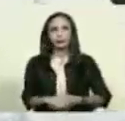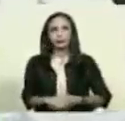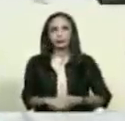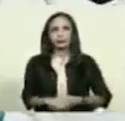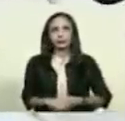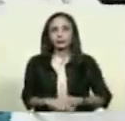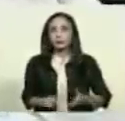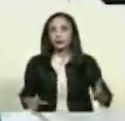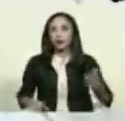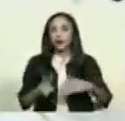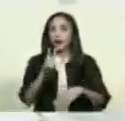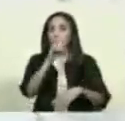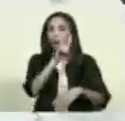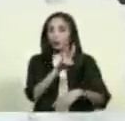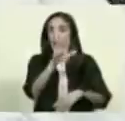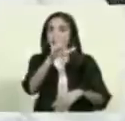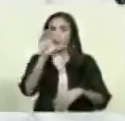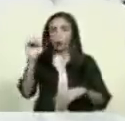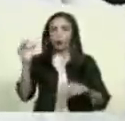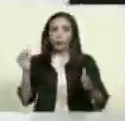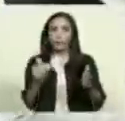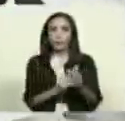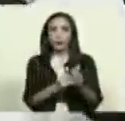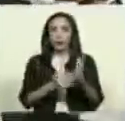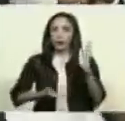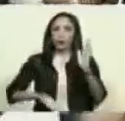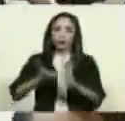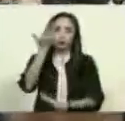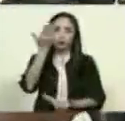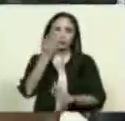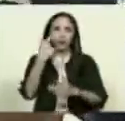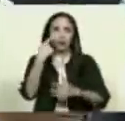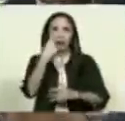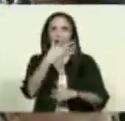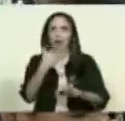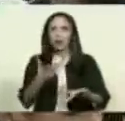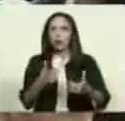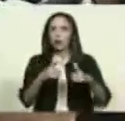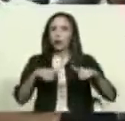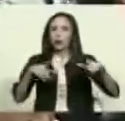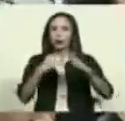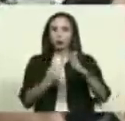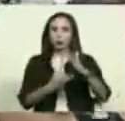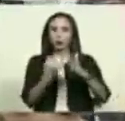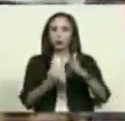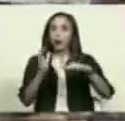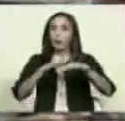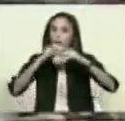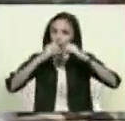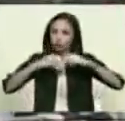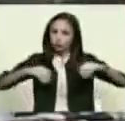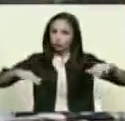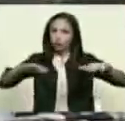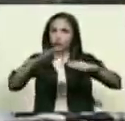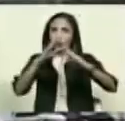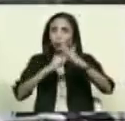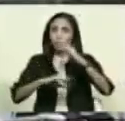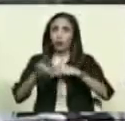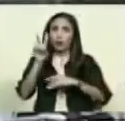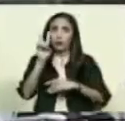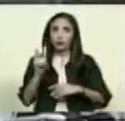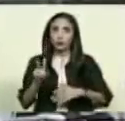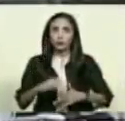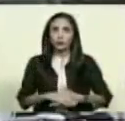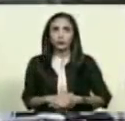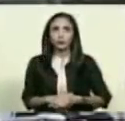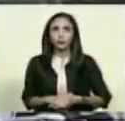Tenemos que llegar a 250.000, 100.000 jóvenes más en el INSE. Porque el INSE tiene que expandirse. Aquí está el presidente del